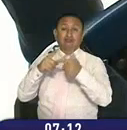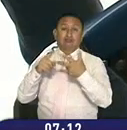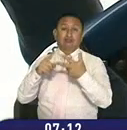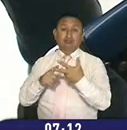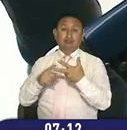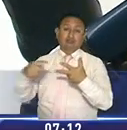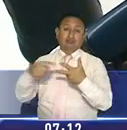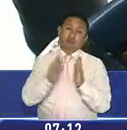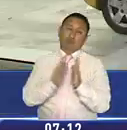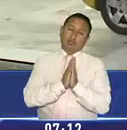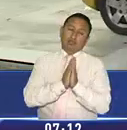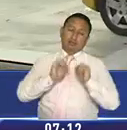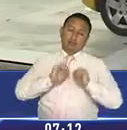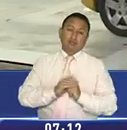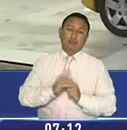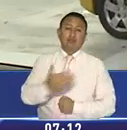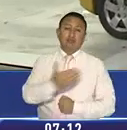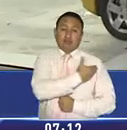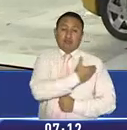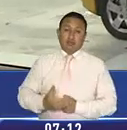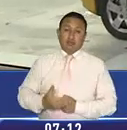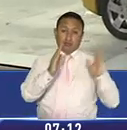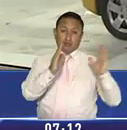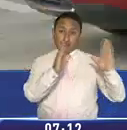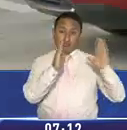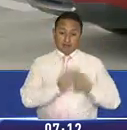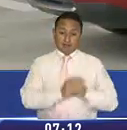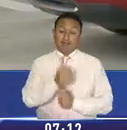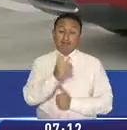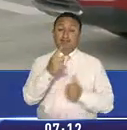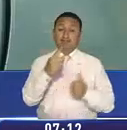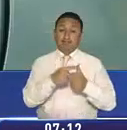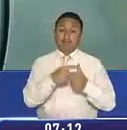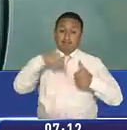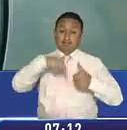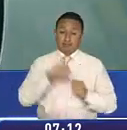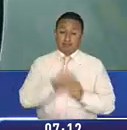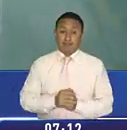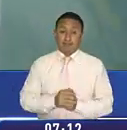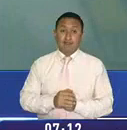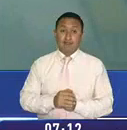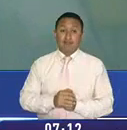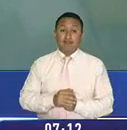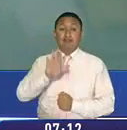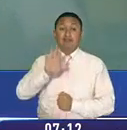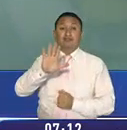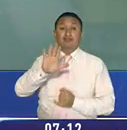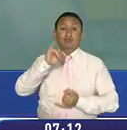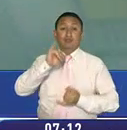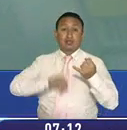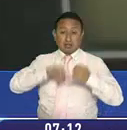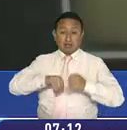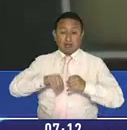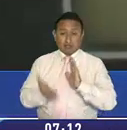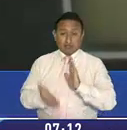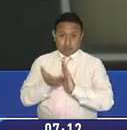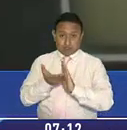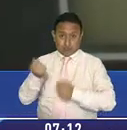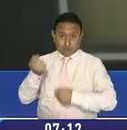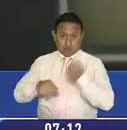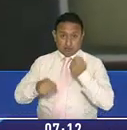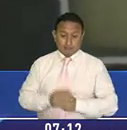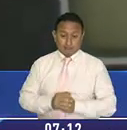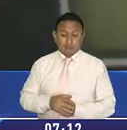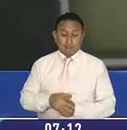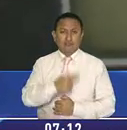una audiencia con el primer mandatario. Uno de ellos es la restitución de 5 centavos por galón de combustible, algo que dicen